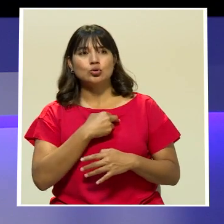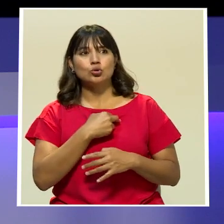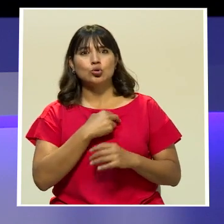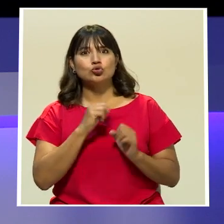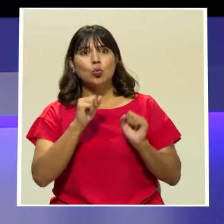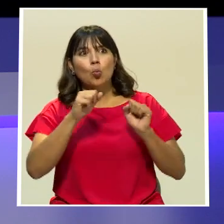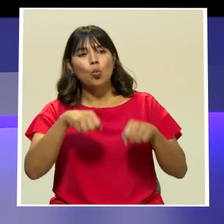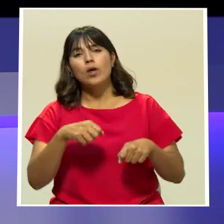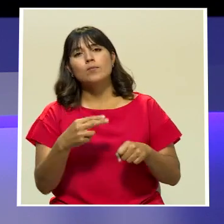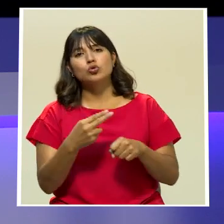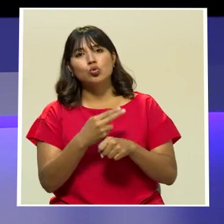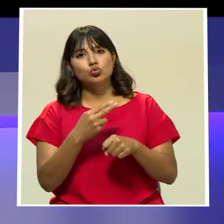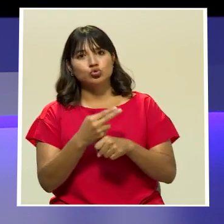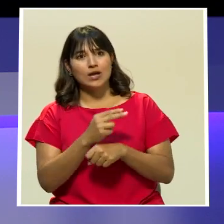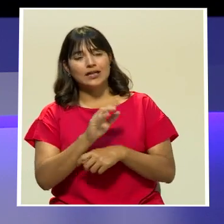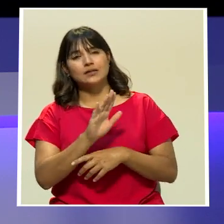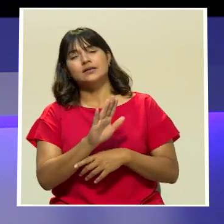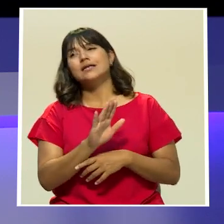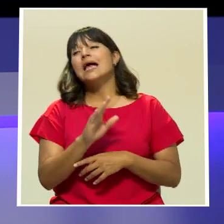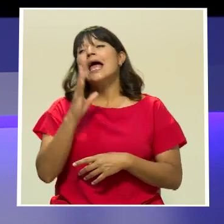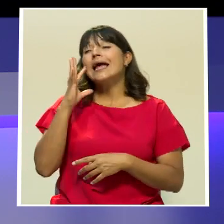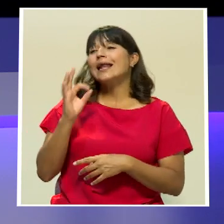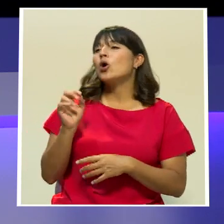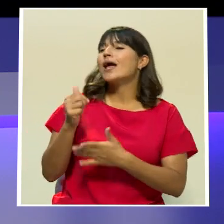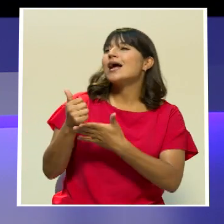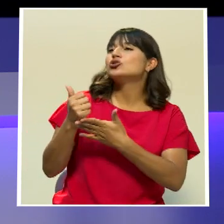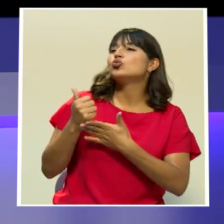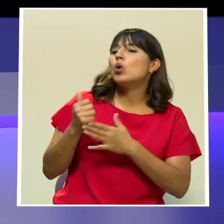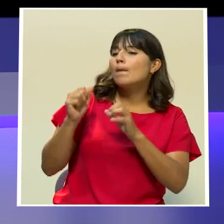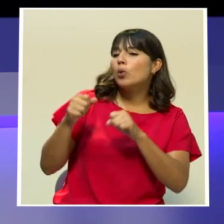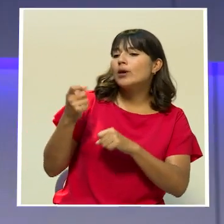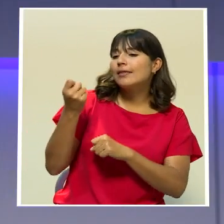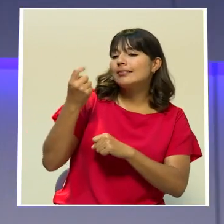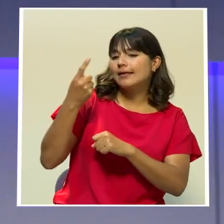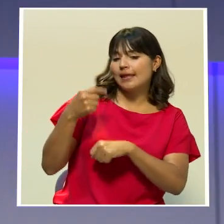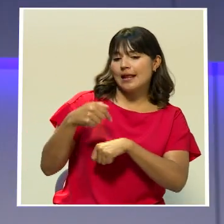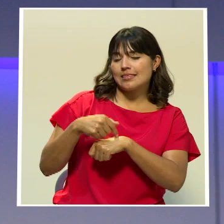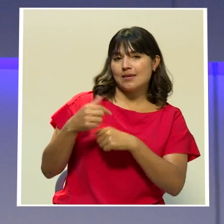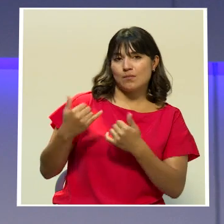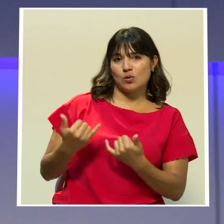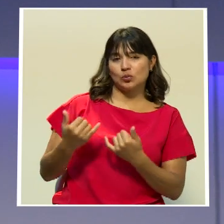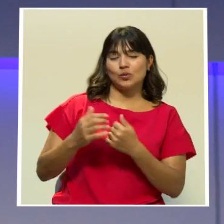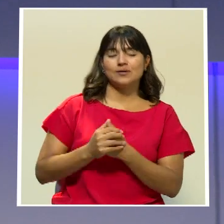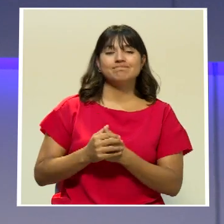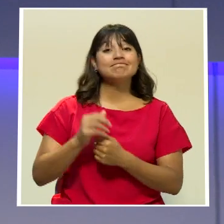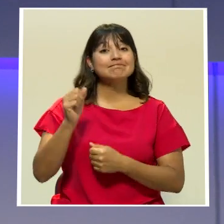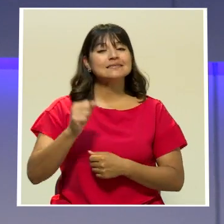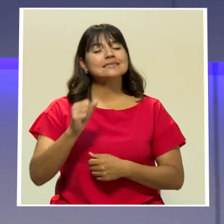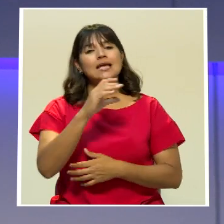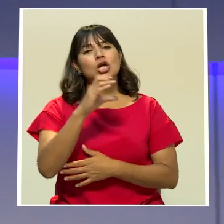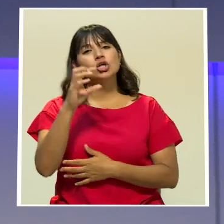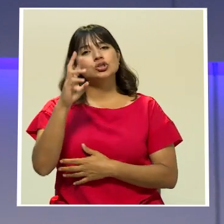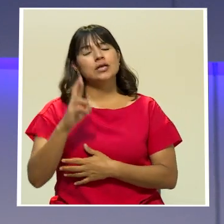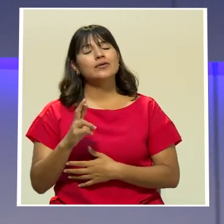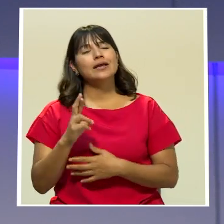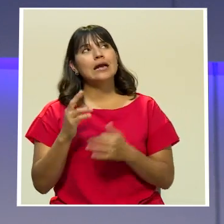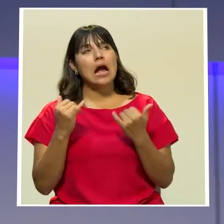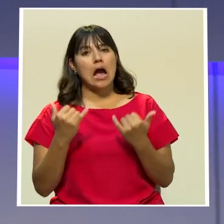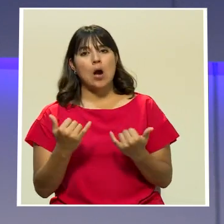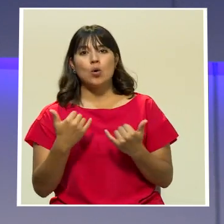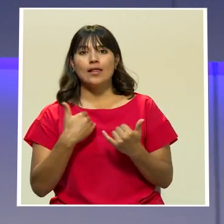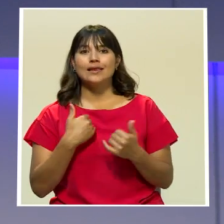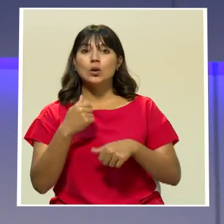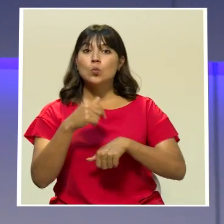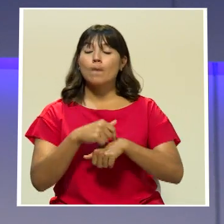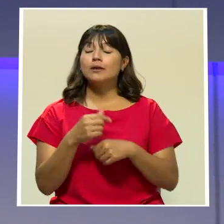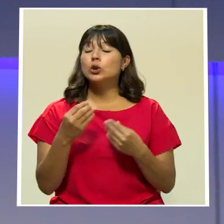para interpretar el tiempo que estamos viviendo, ciertamente. Sí, Así sí. es. El país, decíamos, vive un momento muy